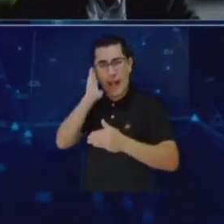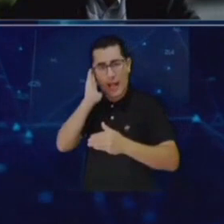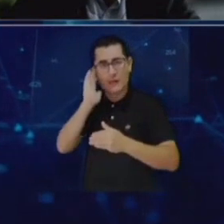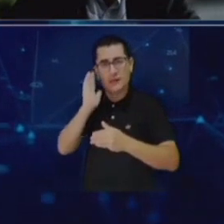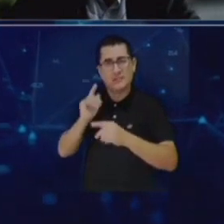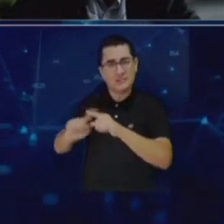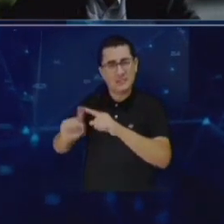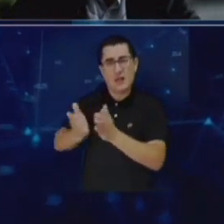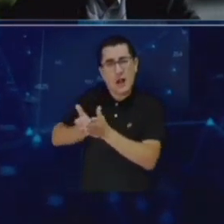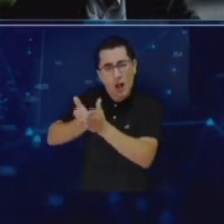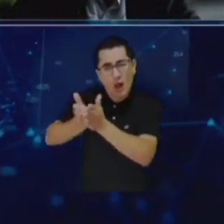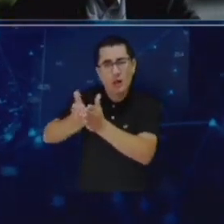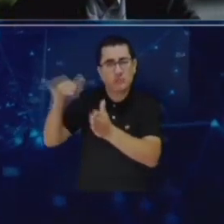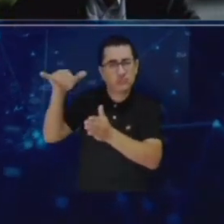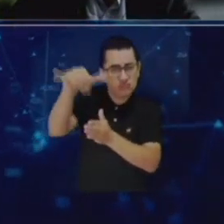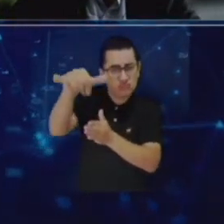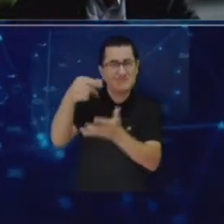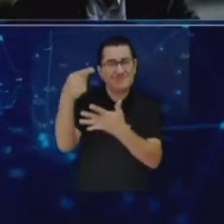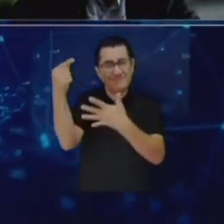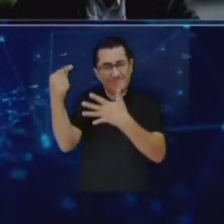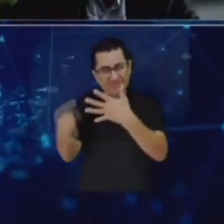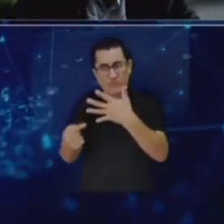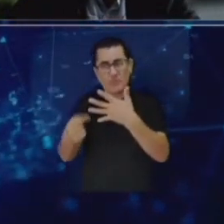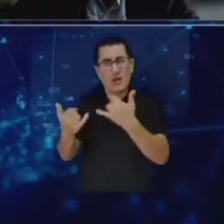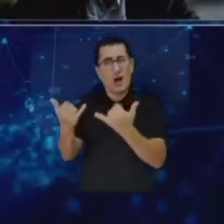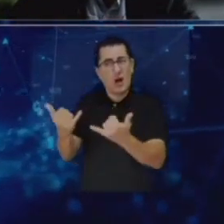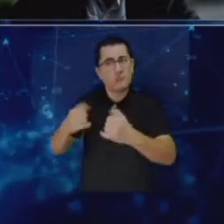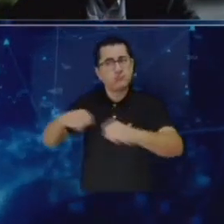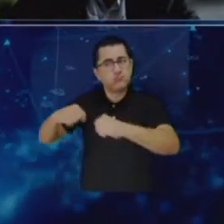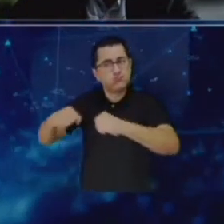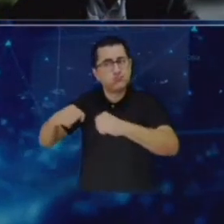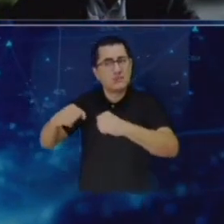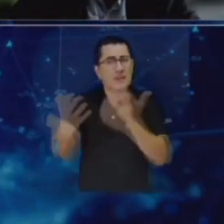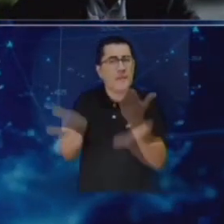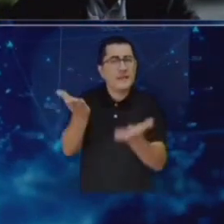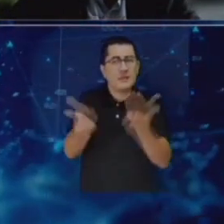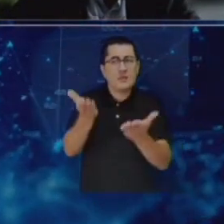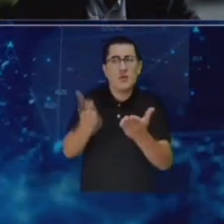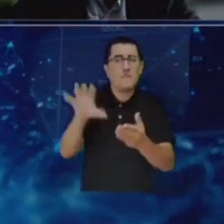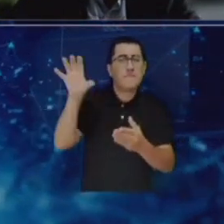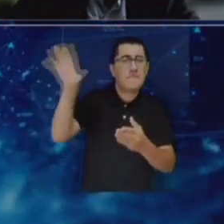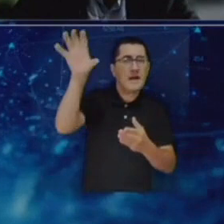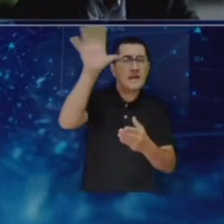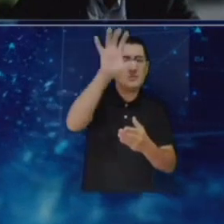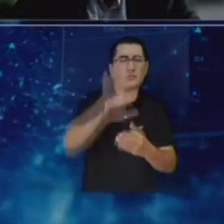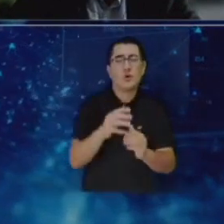marítimo que opera precisamente en la banda de frecuencias de 4.800 a